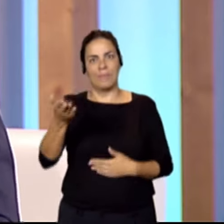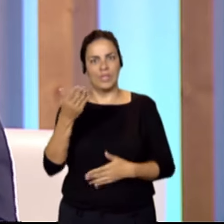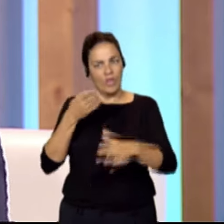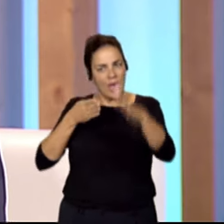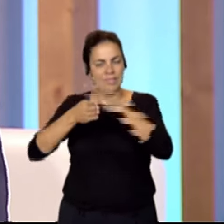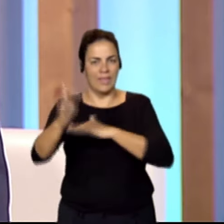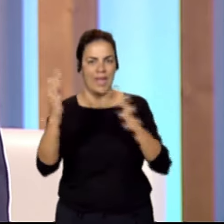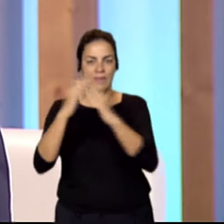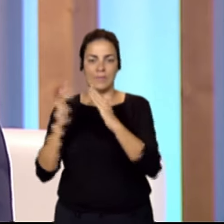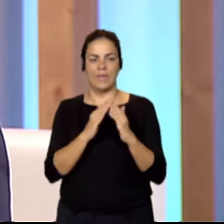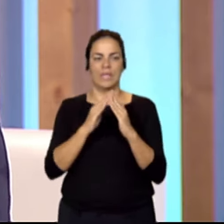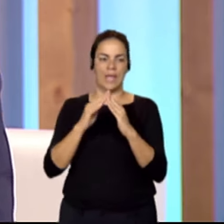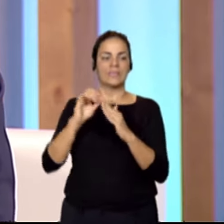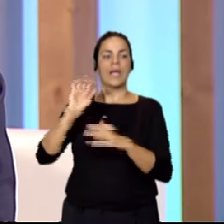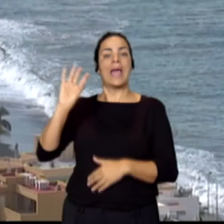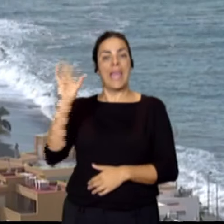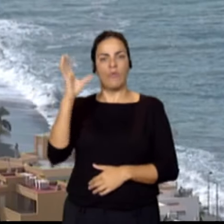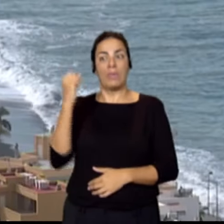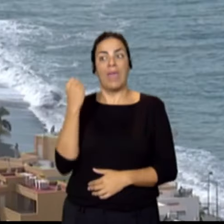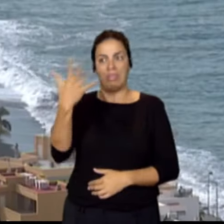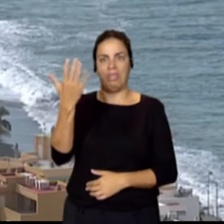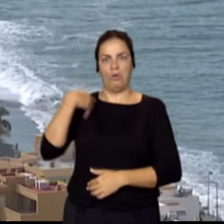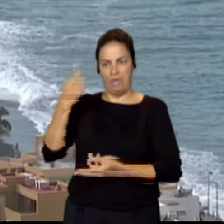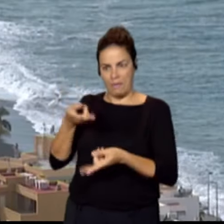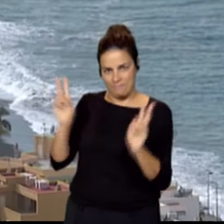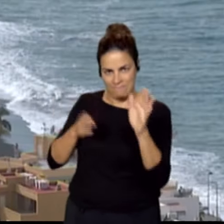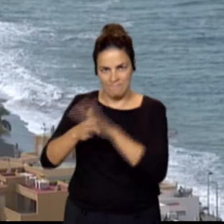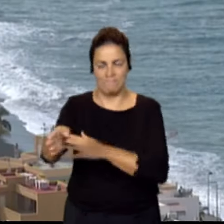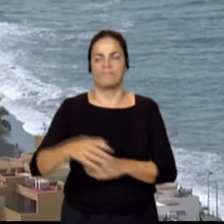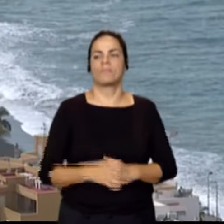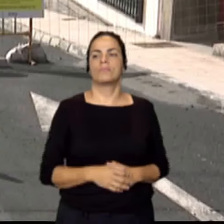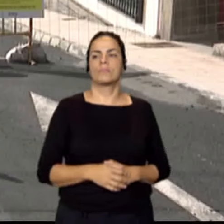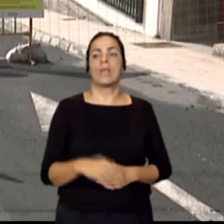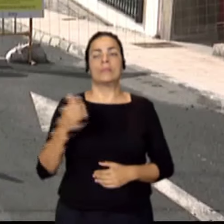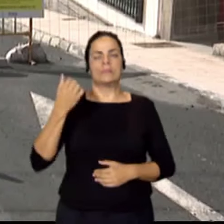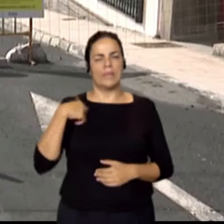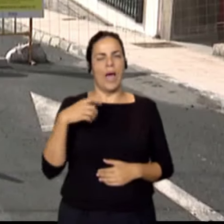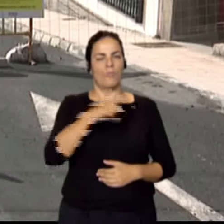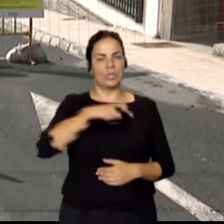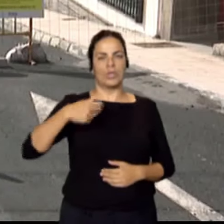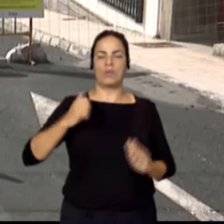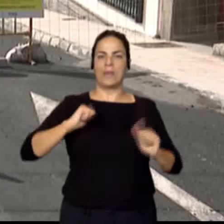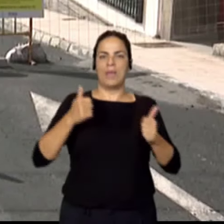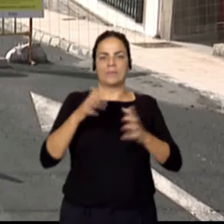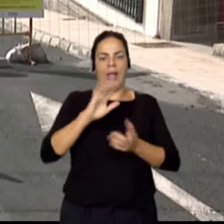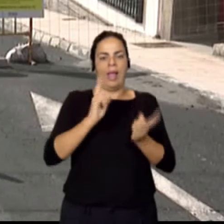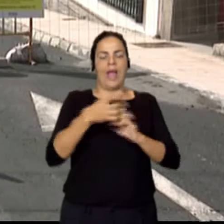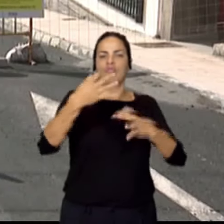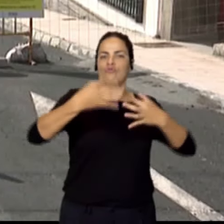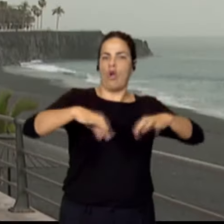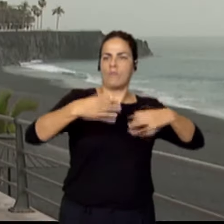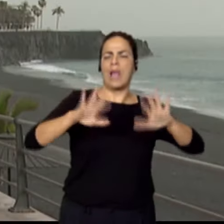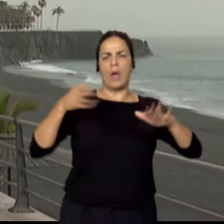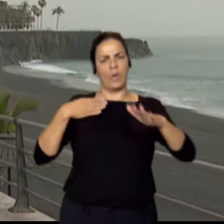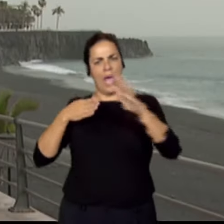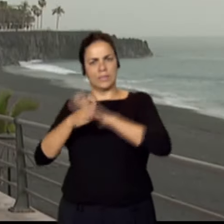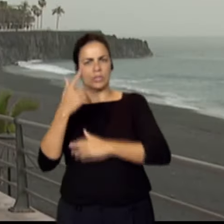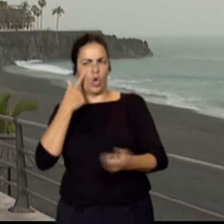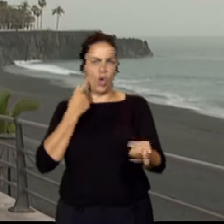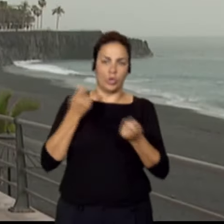de ellas en la bombilla la normalidad que ya empieza a tener Puerto naos con sus accesos aún controlados a través de una